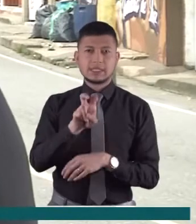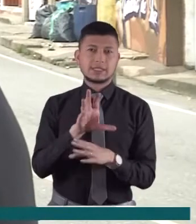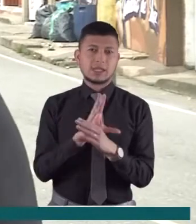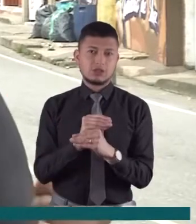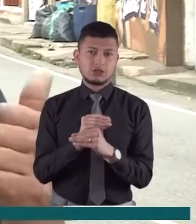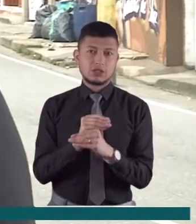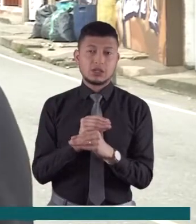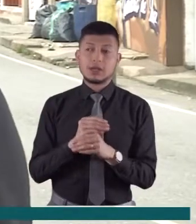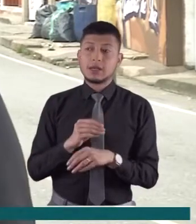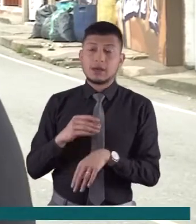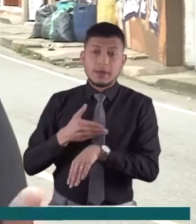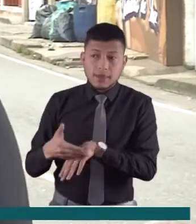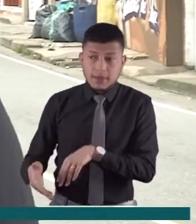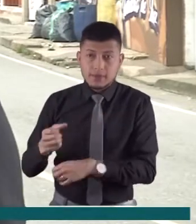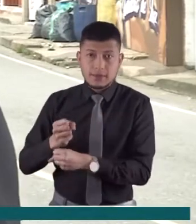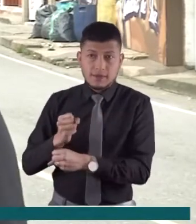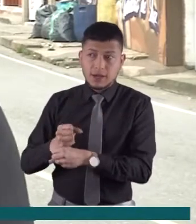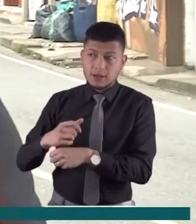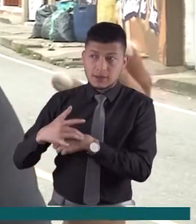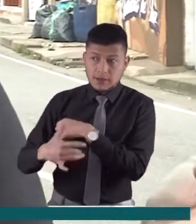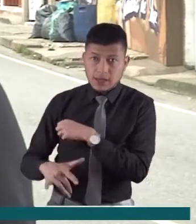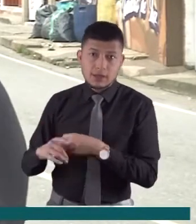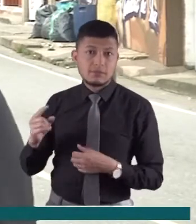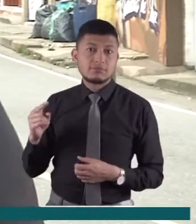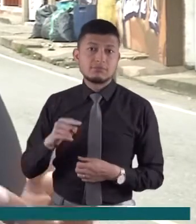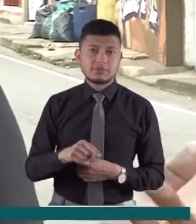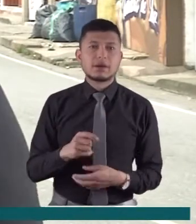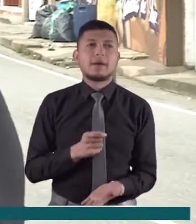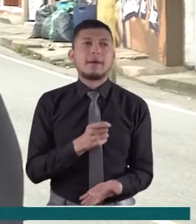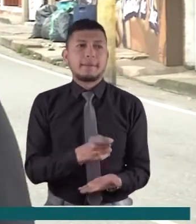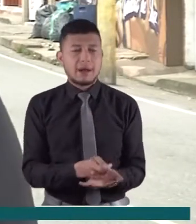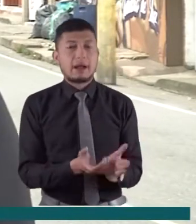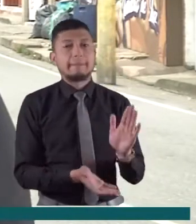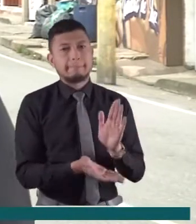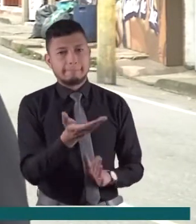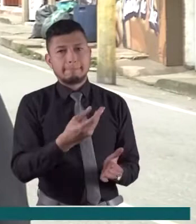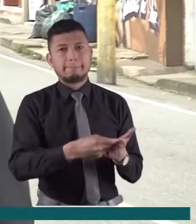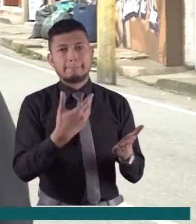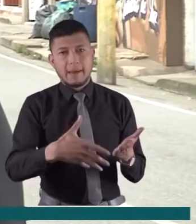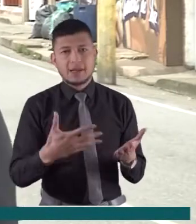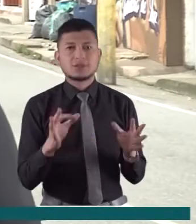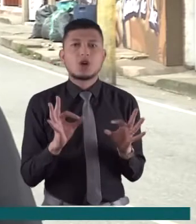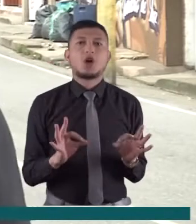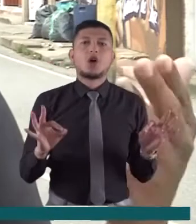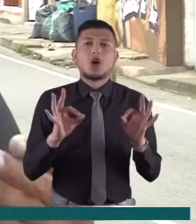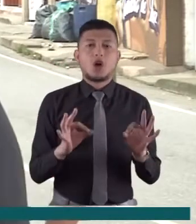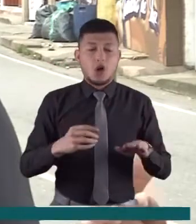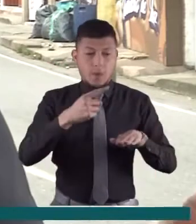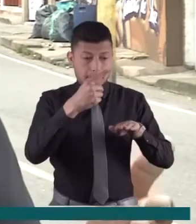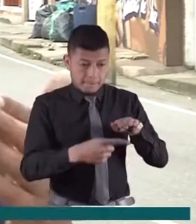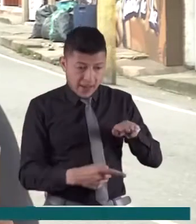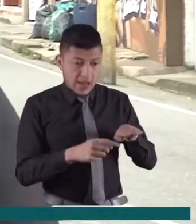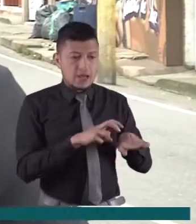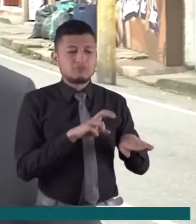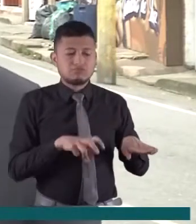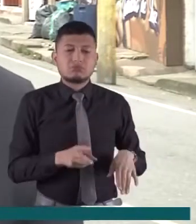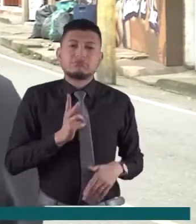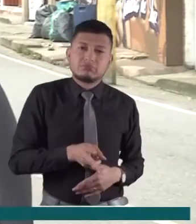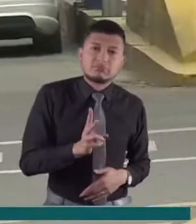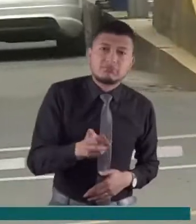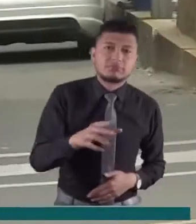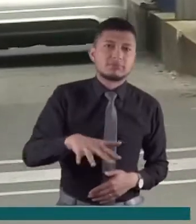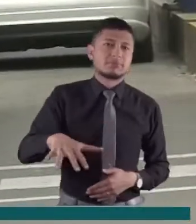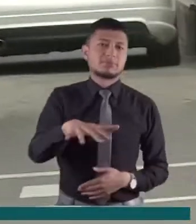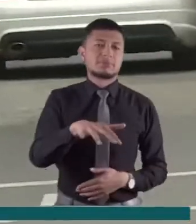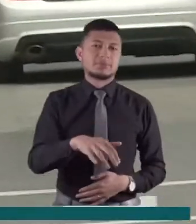y si alguien llega a trabajar más tarde pues debe pagar costos más amplios en esta calle gasol o hasta el peaje y llegar caminando hacia la zona